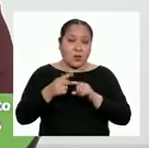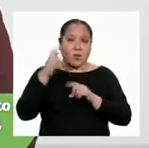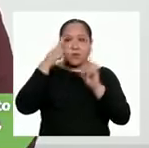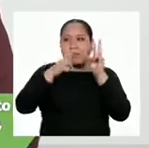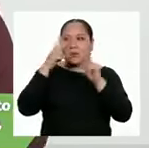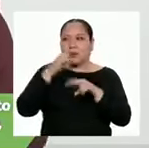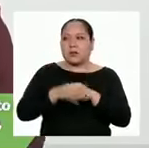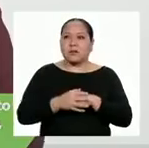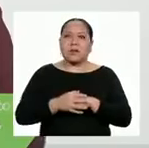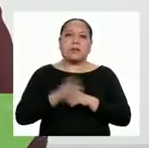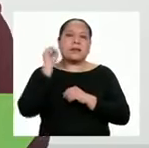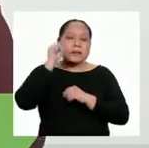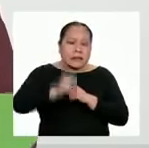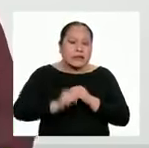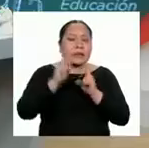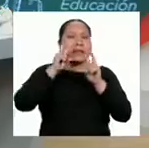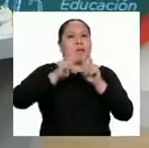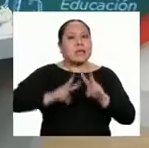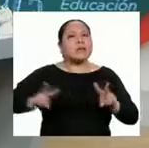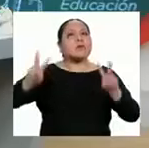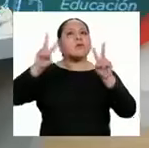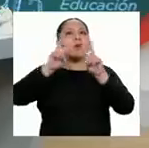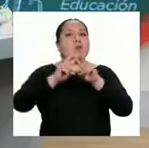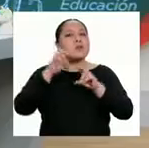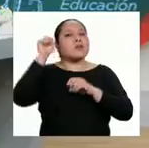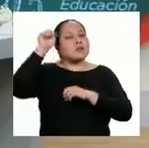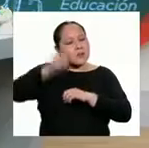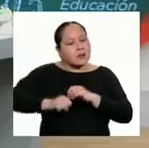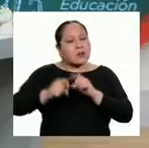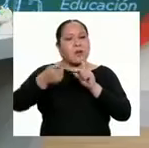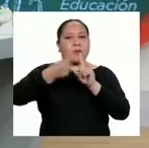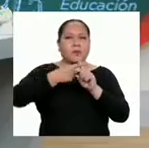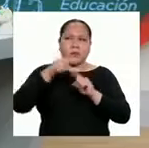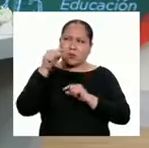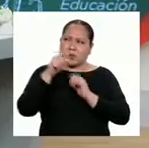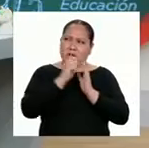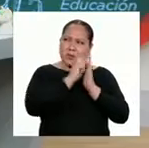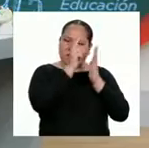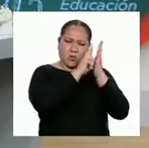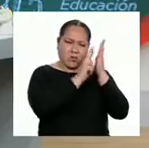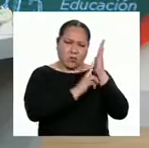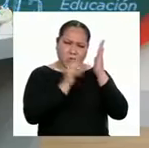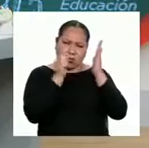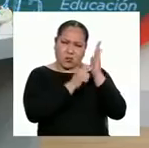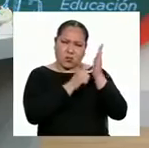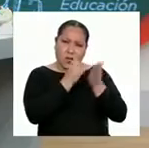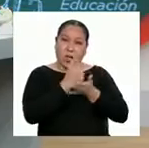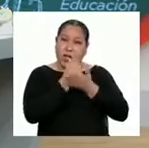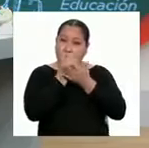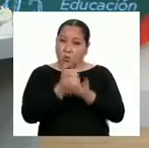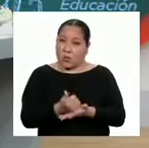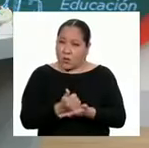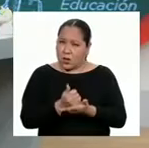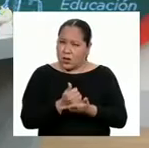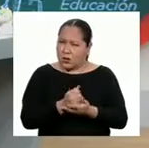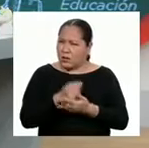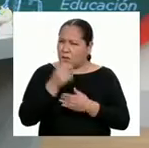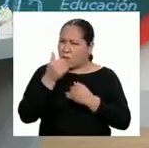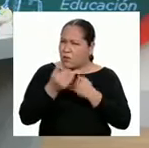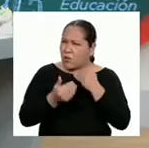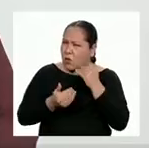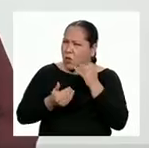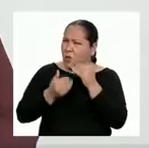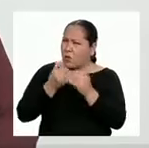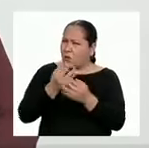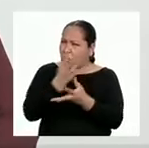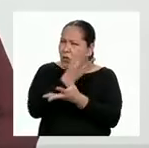más bien valiosa y positiva. ¿Y este texto nos ayudará a encontrar la receta para poco a poco acabar